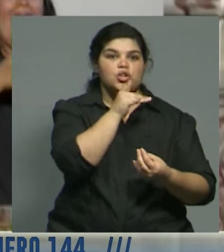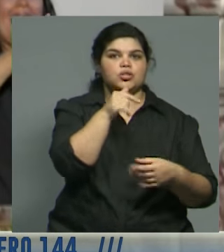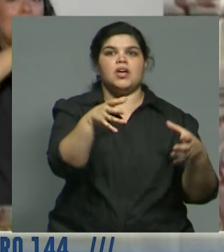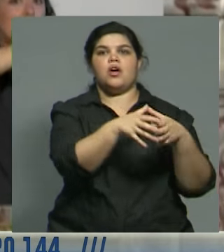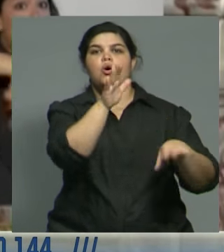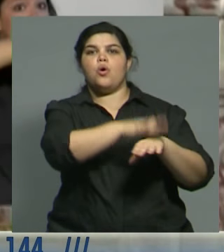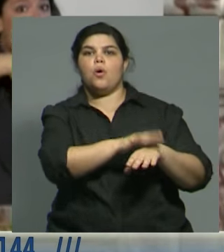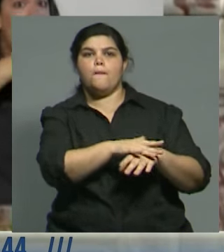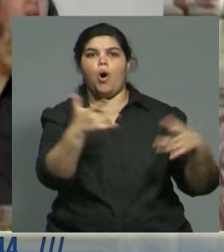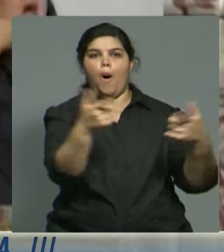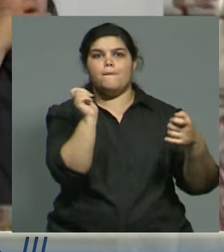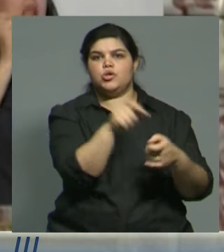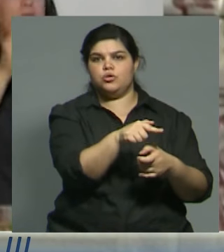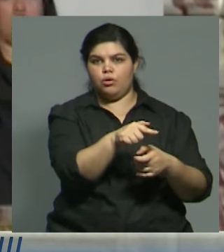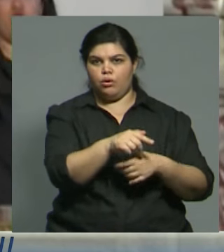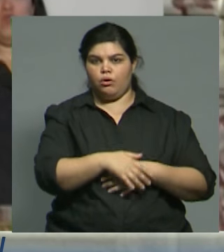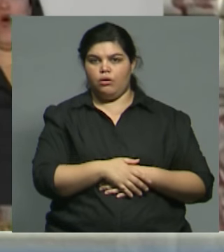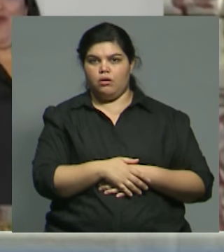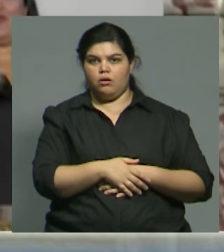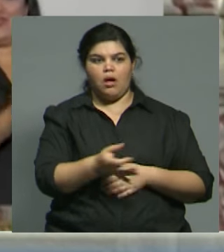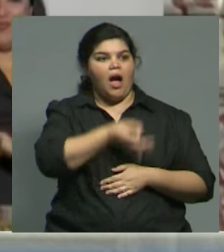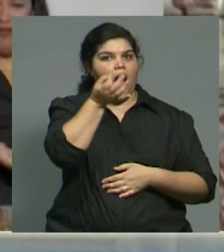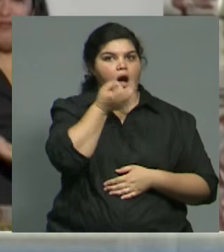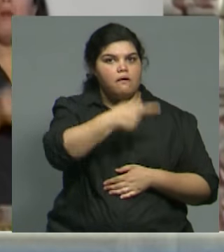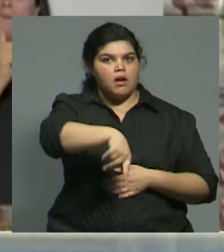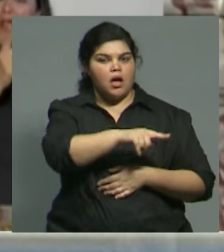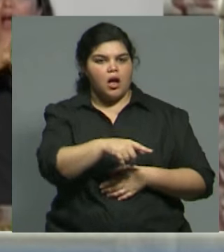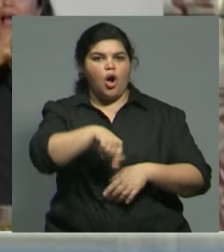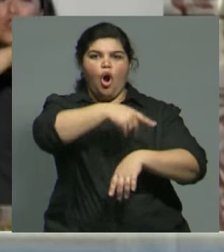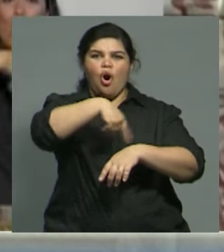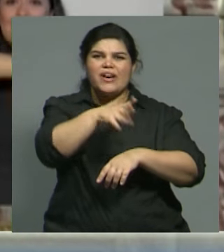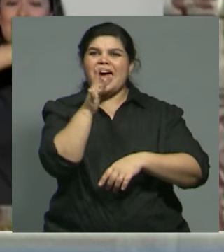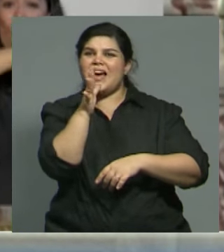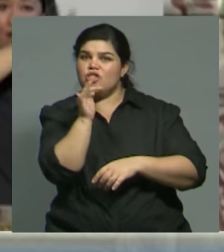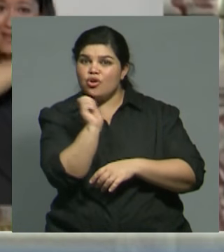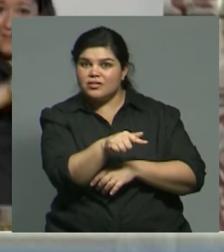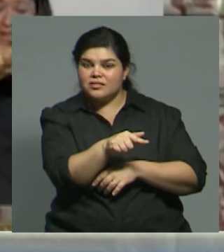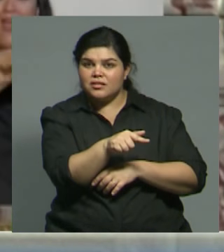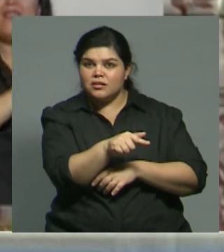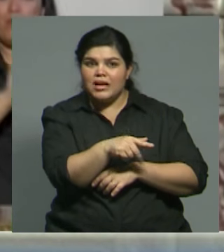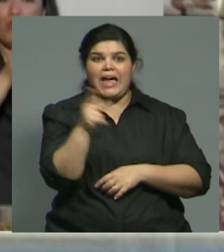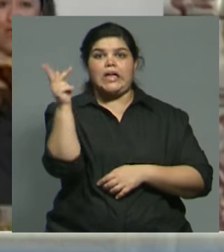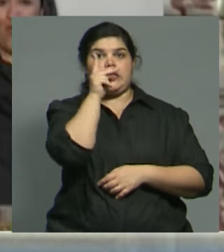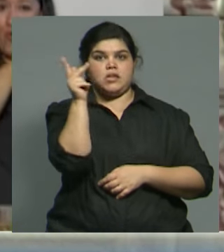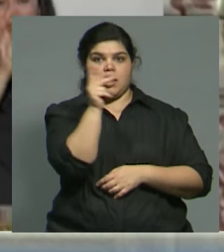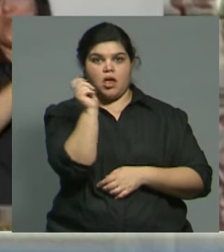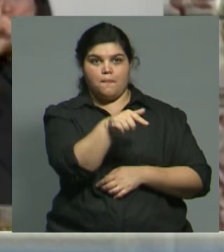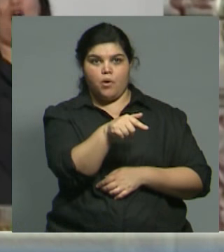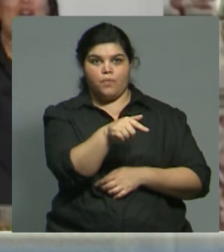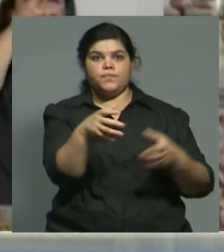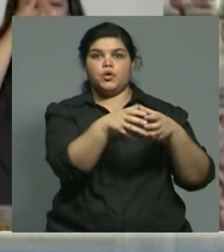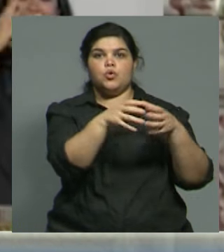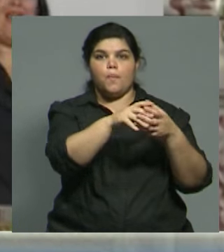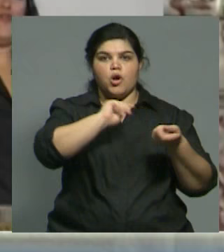oposición. Que dicho sea de paso, en 14 horas el kirchnerismo del Frente Renovador